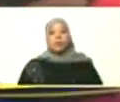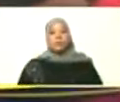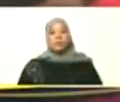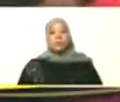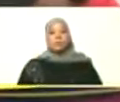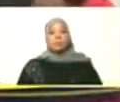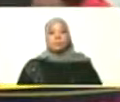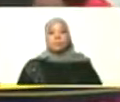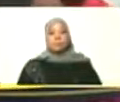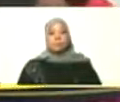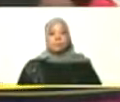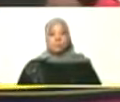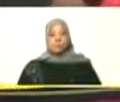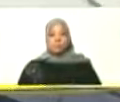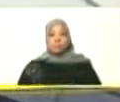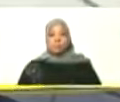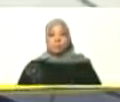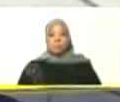nuestro